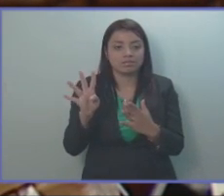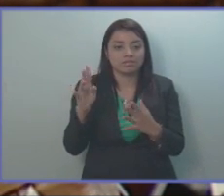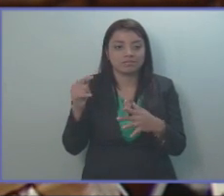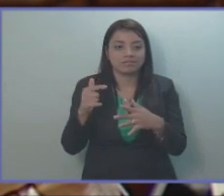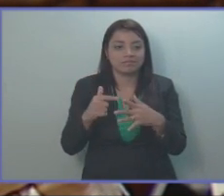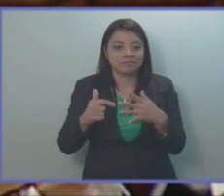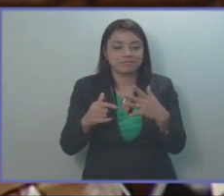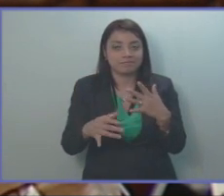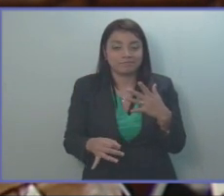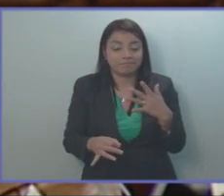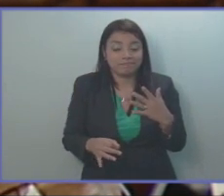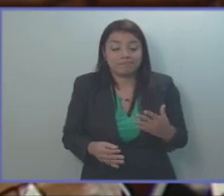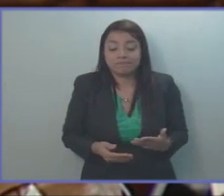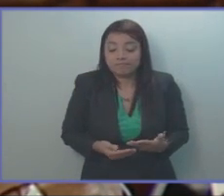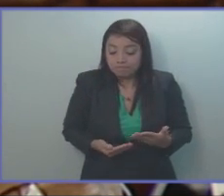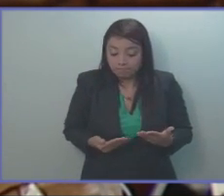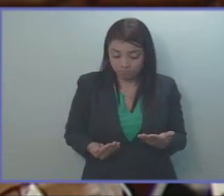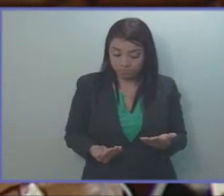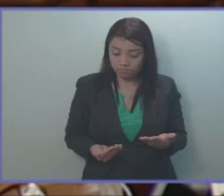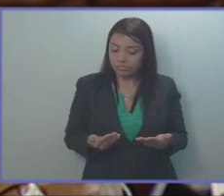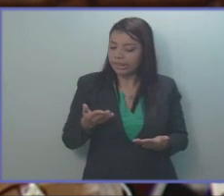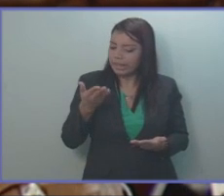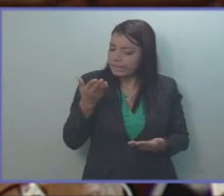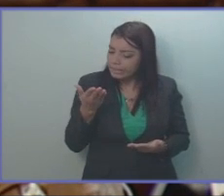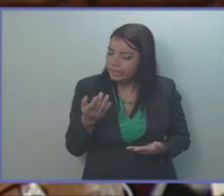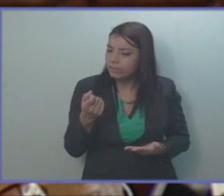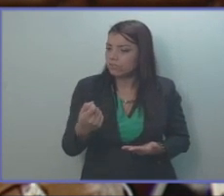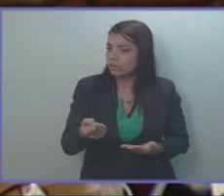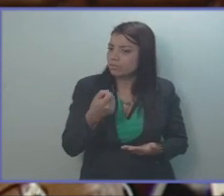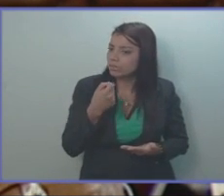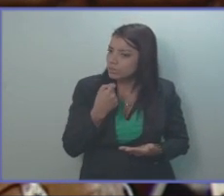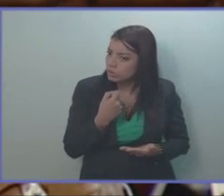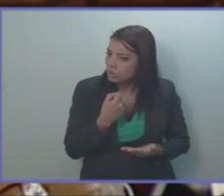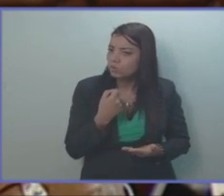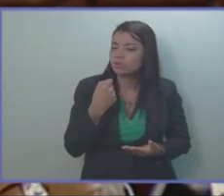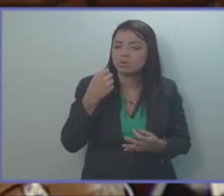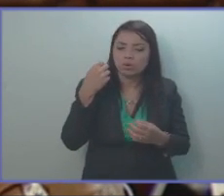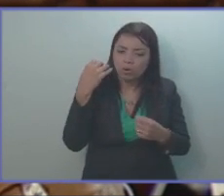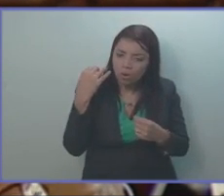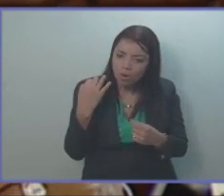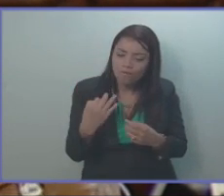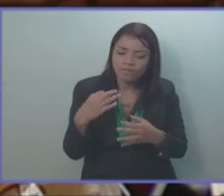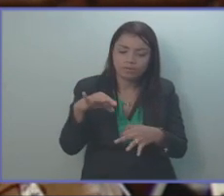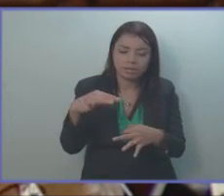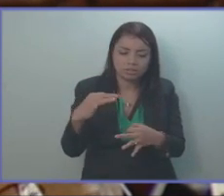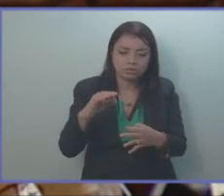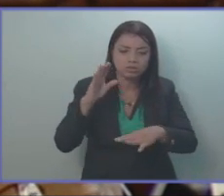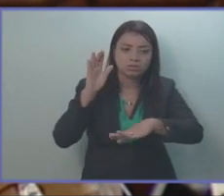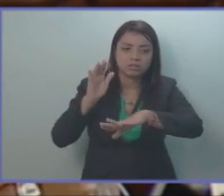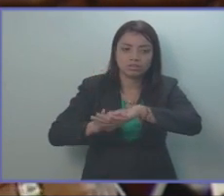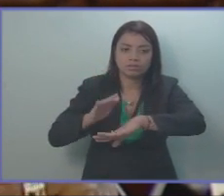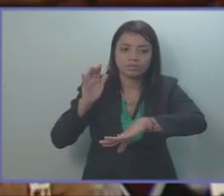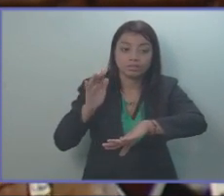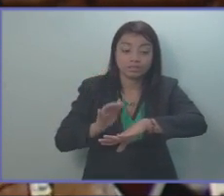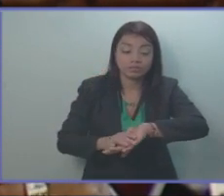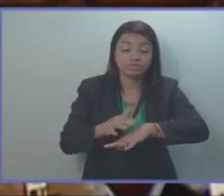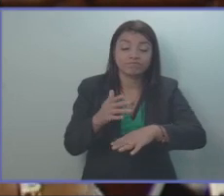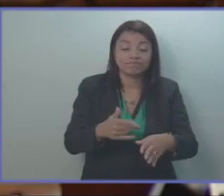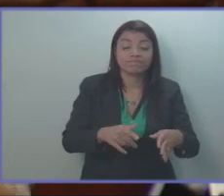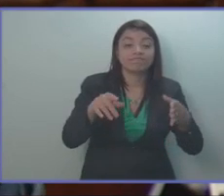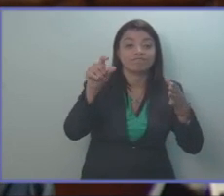ley. En lo que respecta a información, confirmación o revocación por parte de las